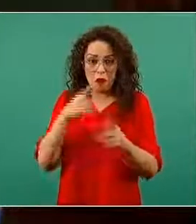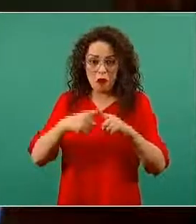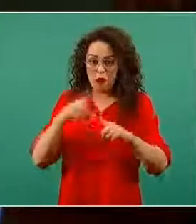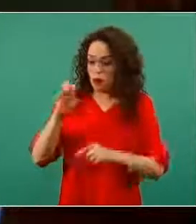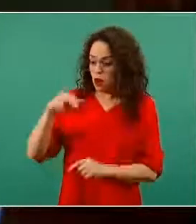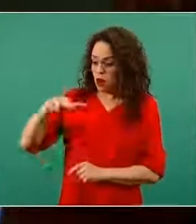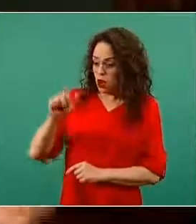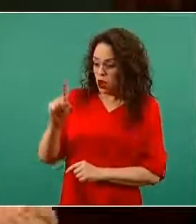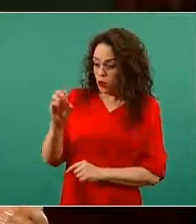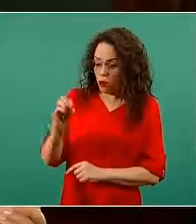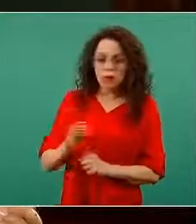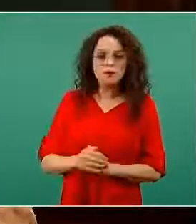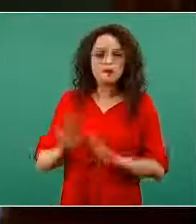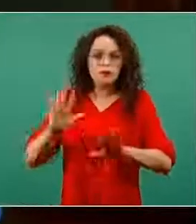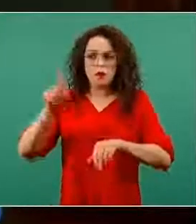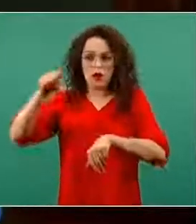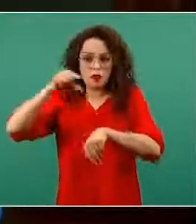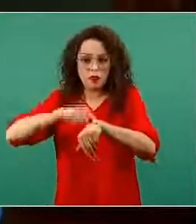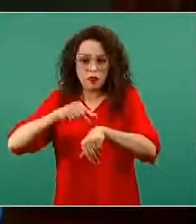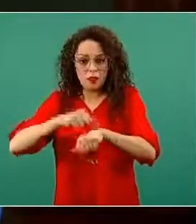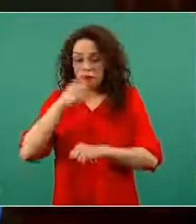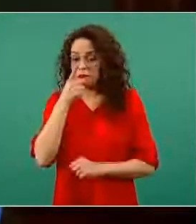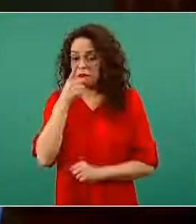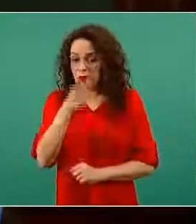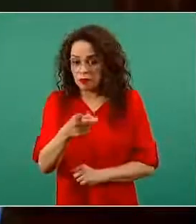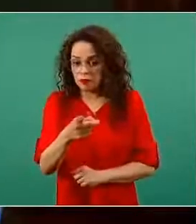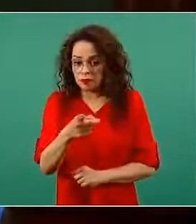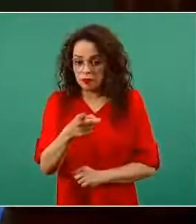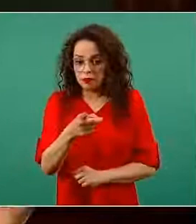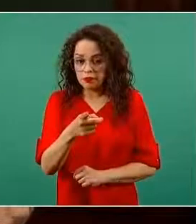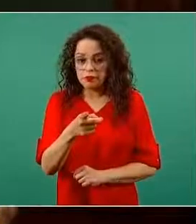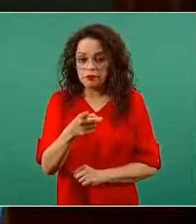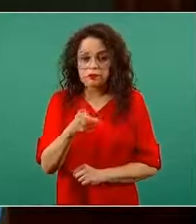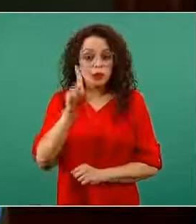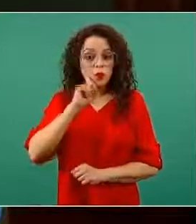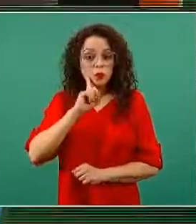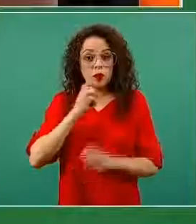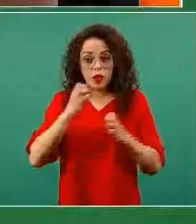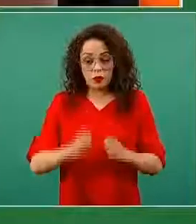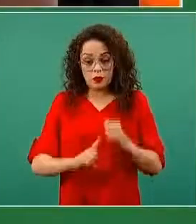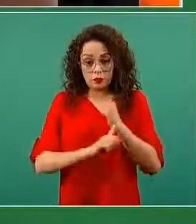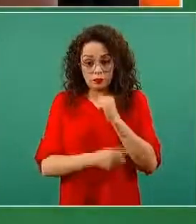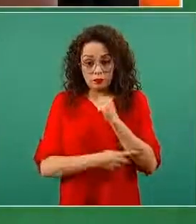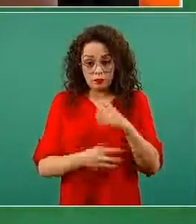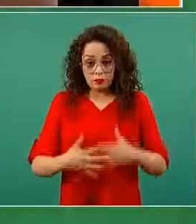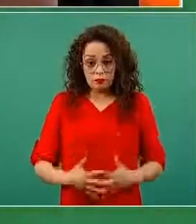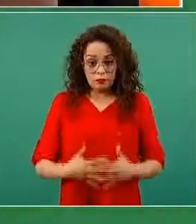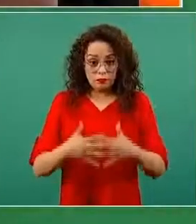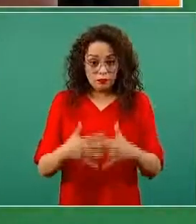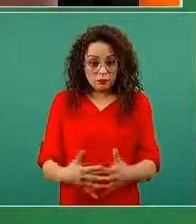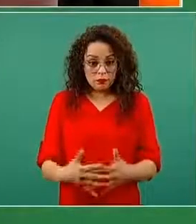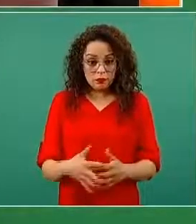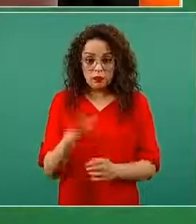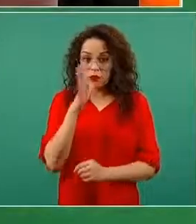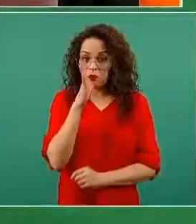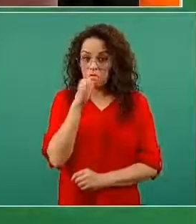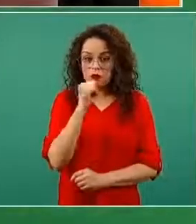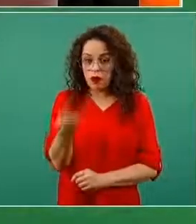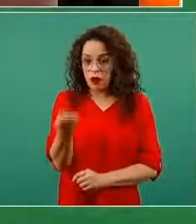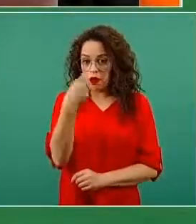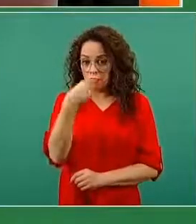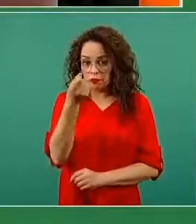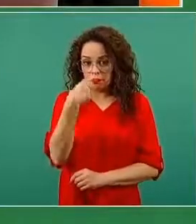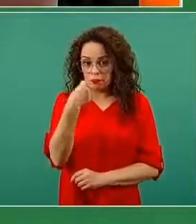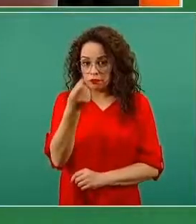Indicaciones médicas señalan que las mujeres en estado de gestación no pueden ingestar medicinas